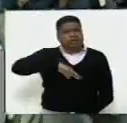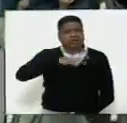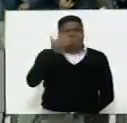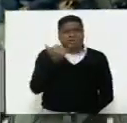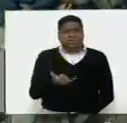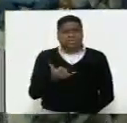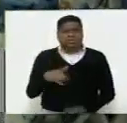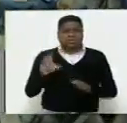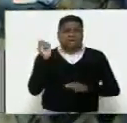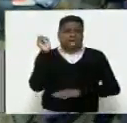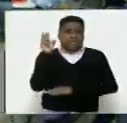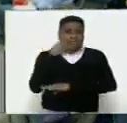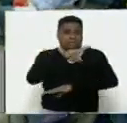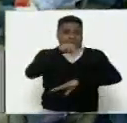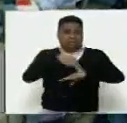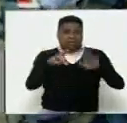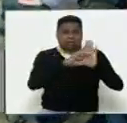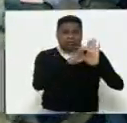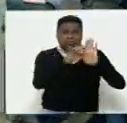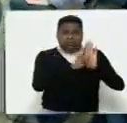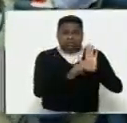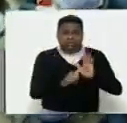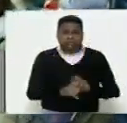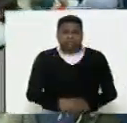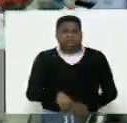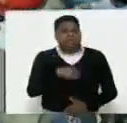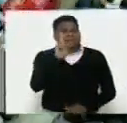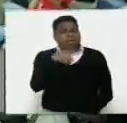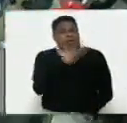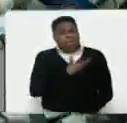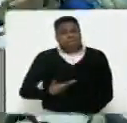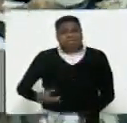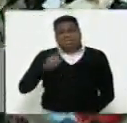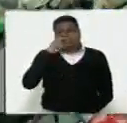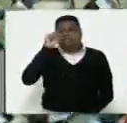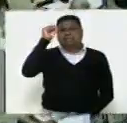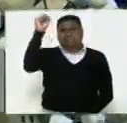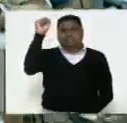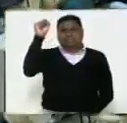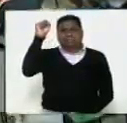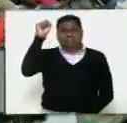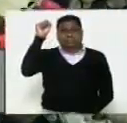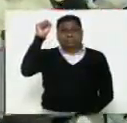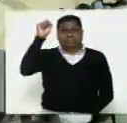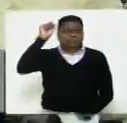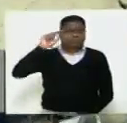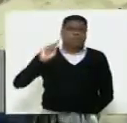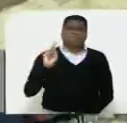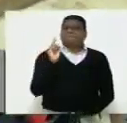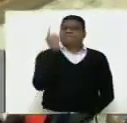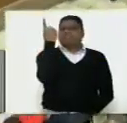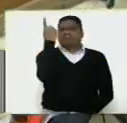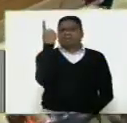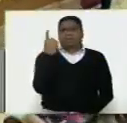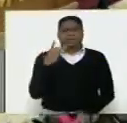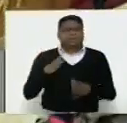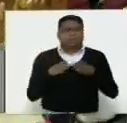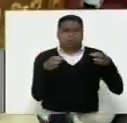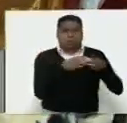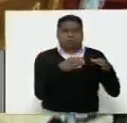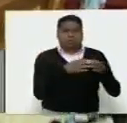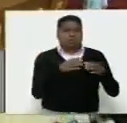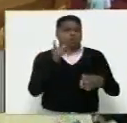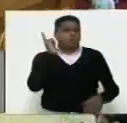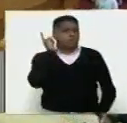legítima Asamblea Nacional Constituyente y a un presidente que se ha abanderado de una de las banderas históricas del movimiento de mujeres, que es